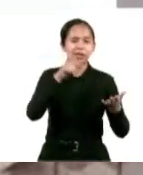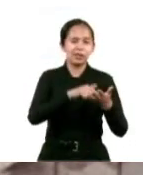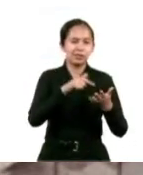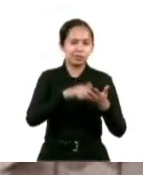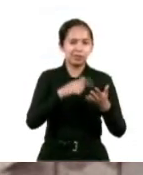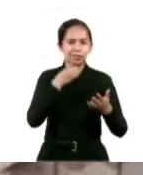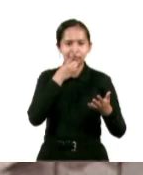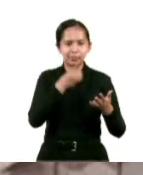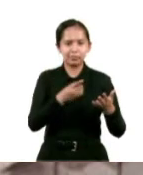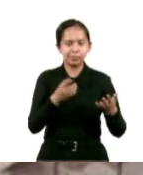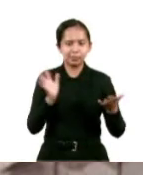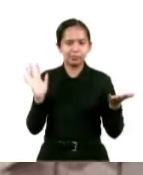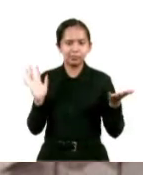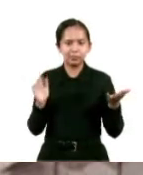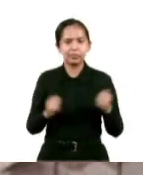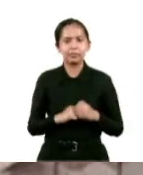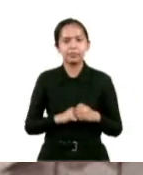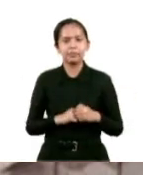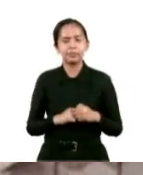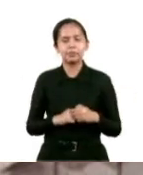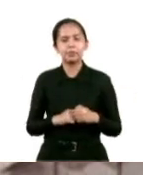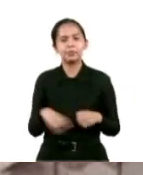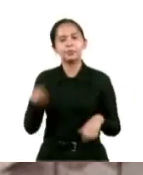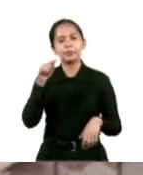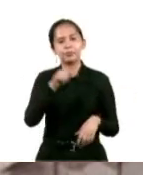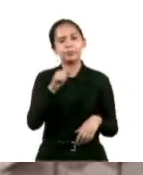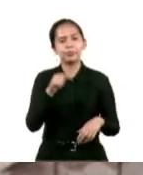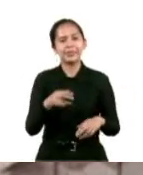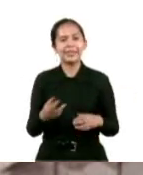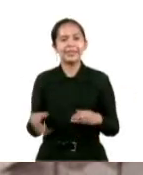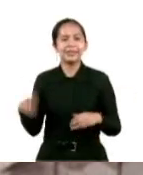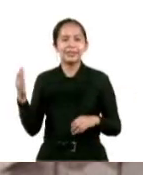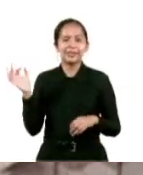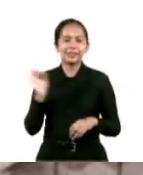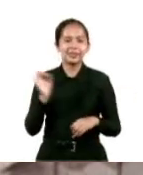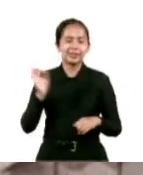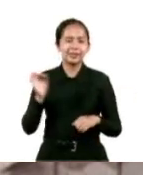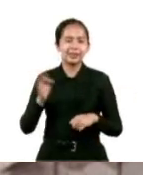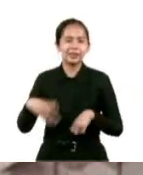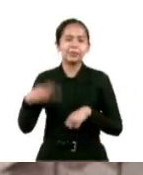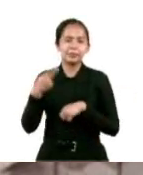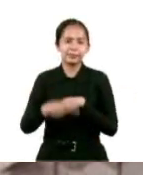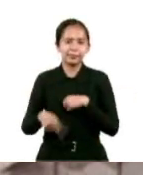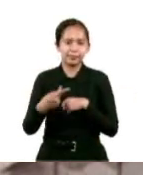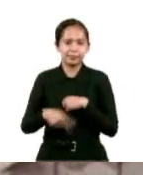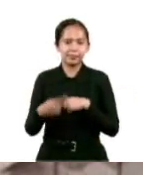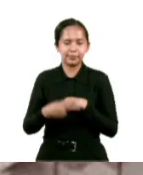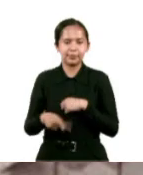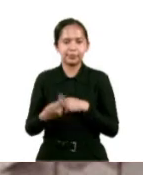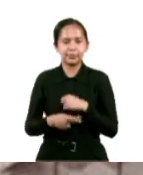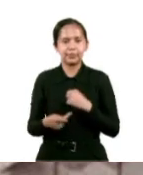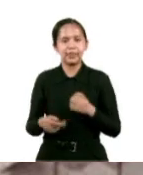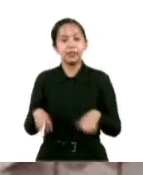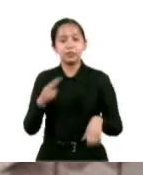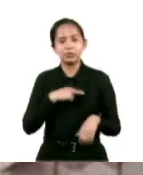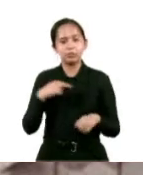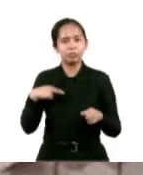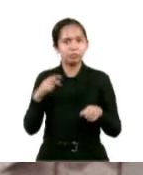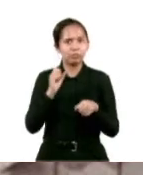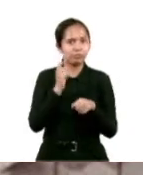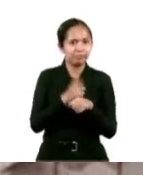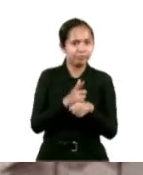un elemento de alto riesgo o como un elemento que además no se podía detectar a simple